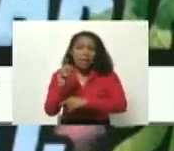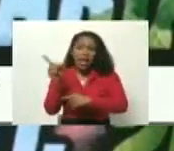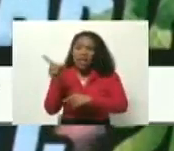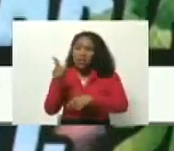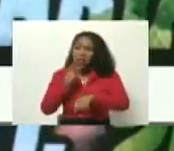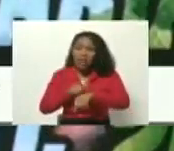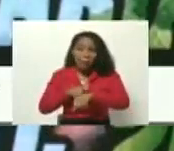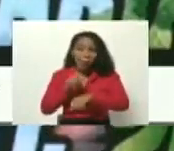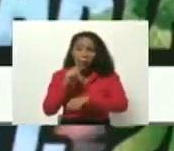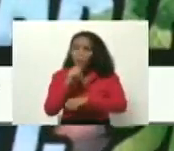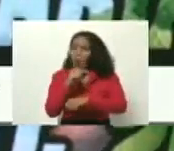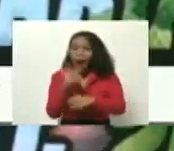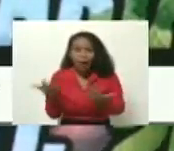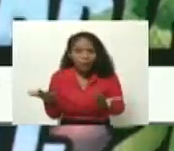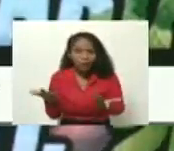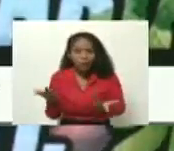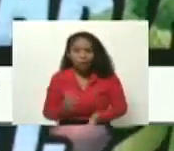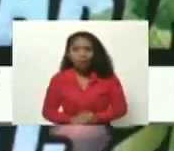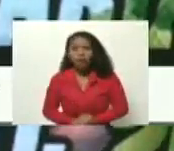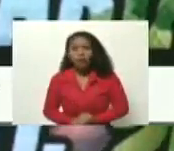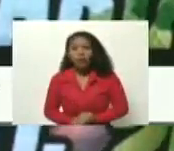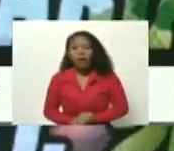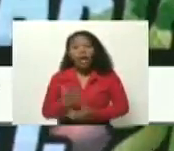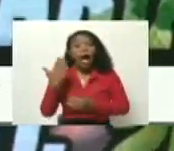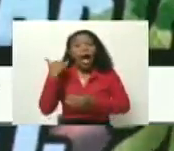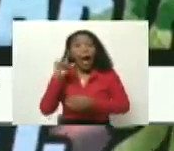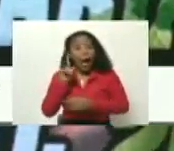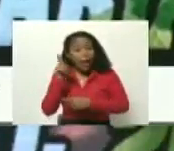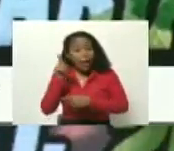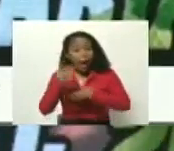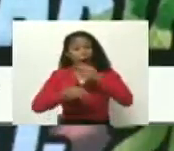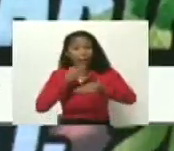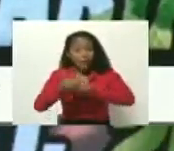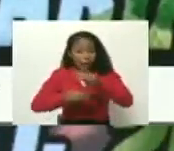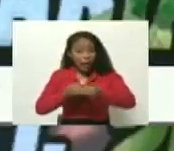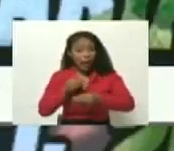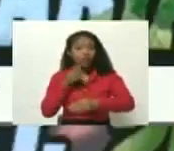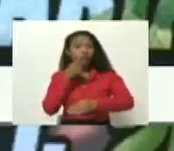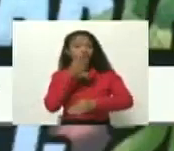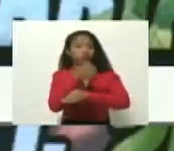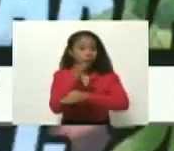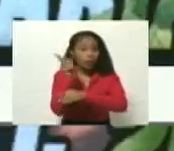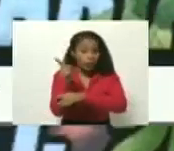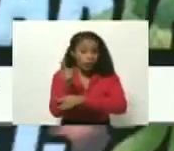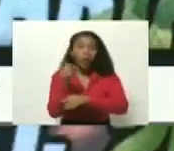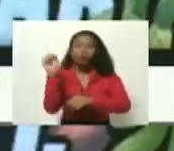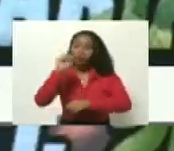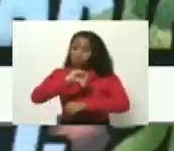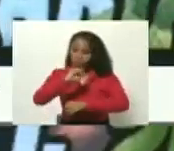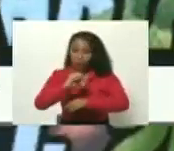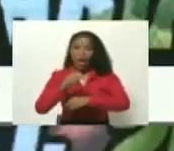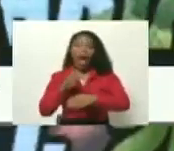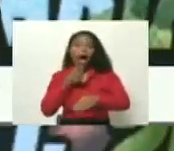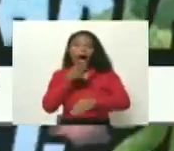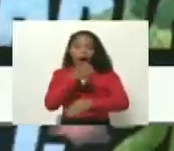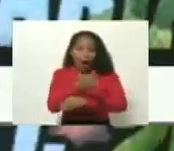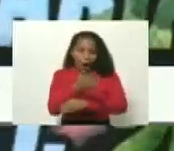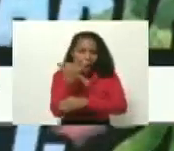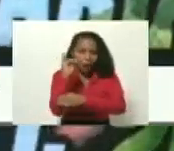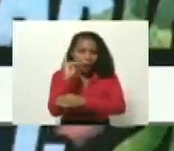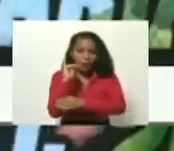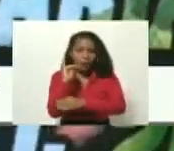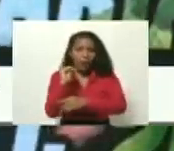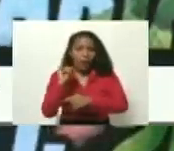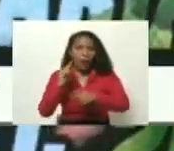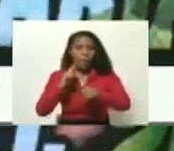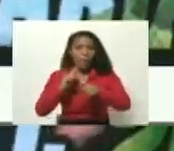tiempo. Que hay que ir hacia eso, por supuesto, hay que ir hacia eso, hacia